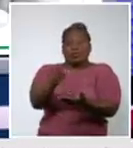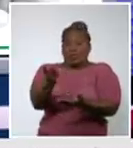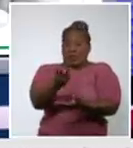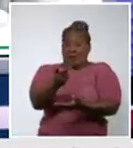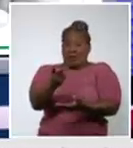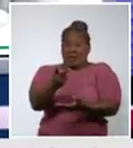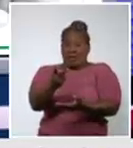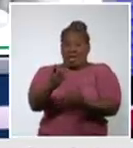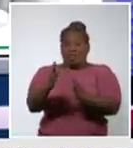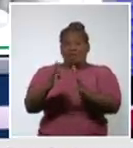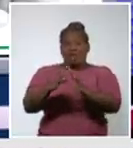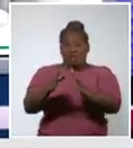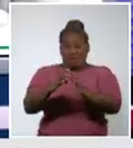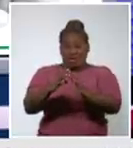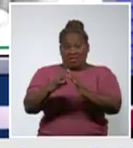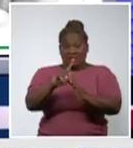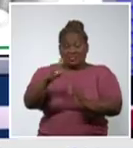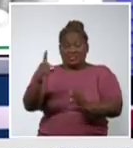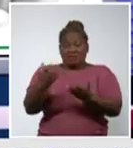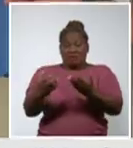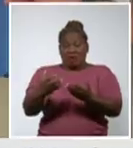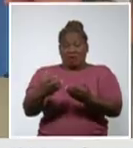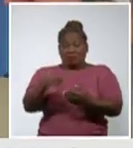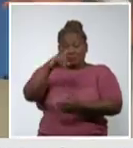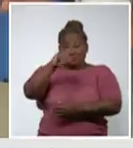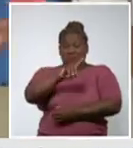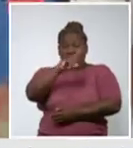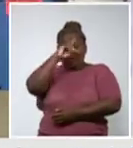en la Perla del Sur. Vamos a ver este reporte.